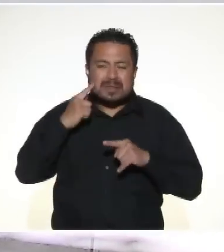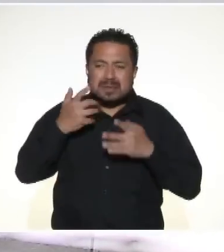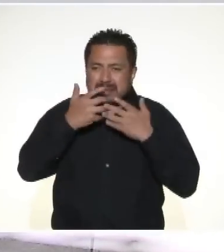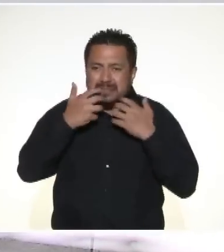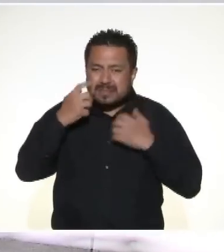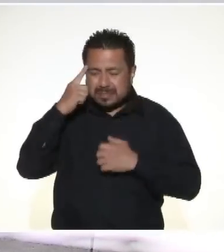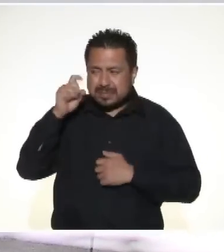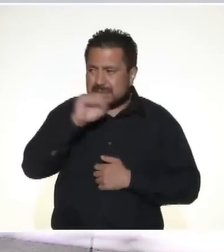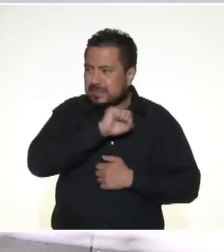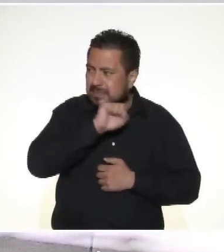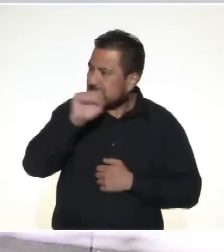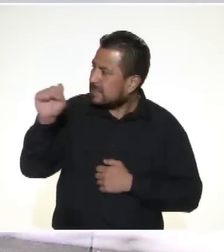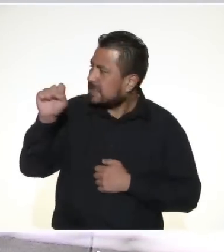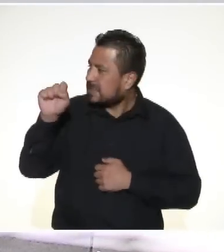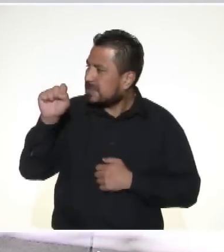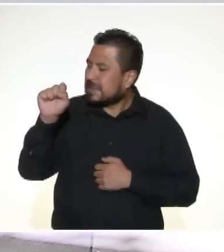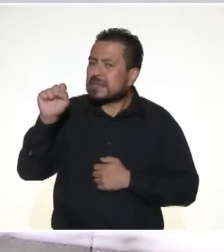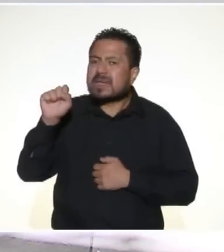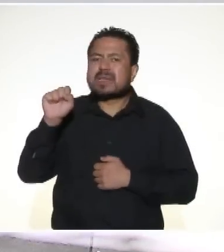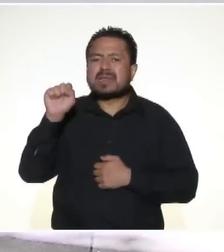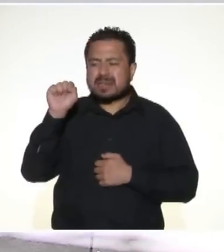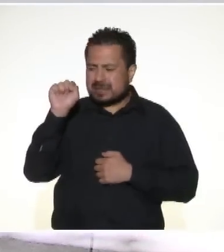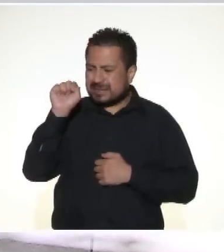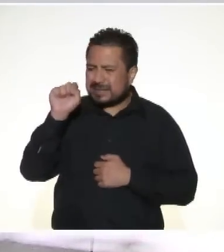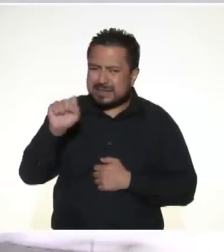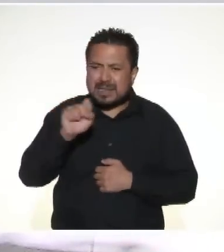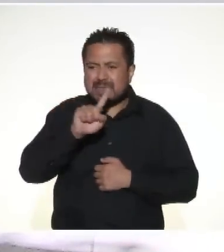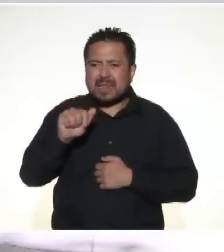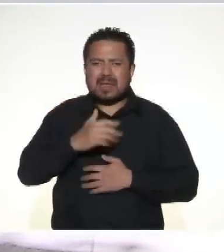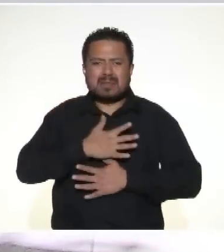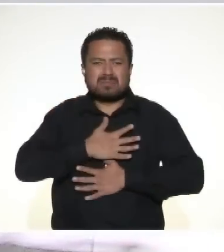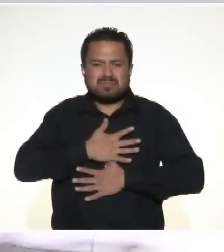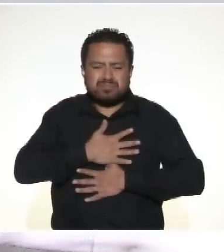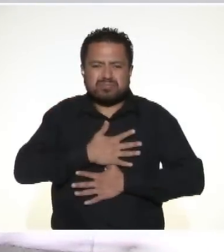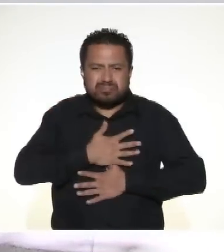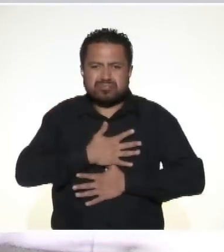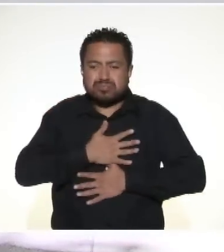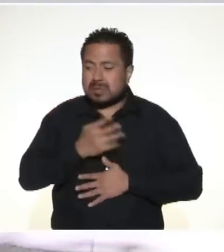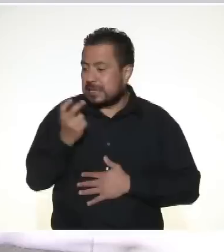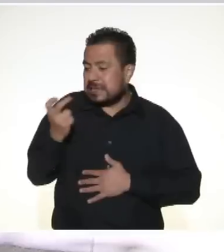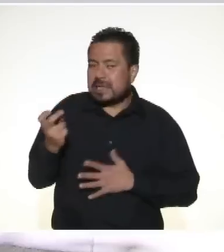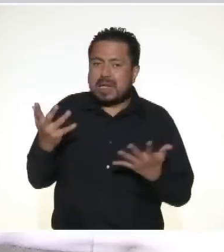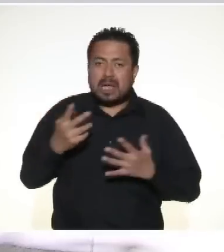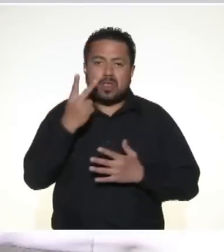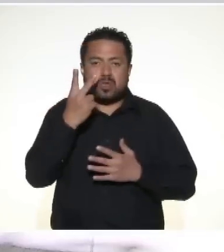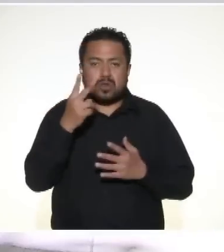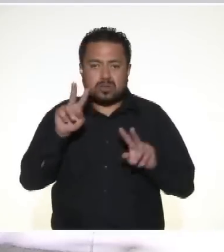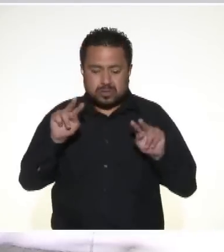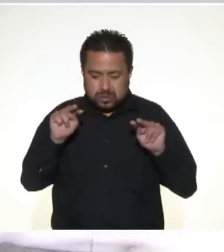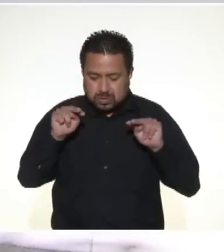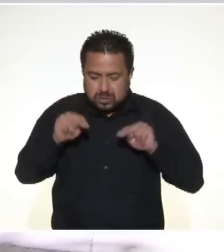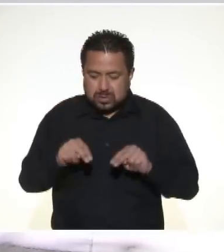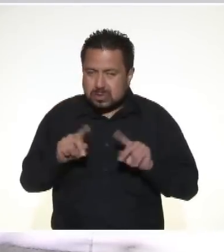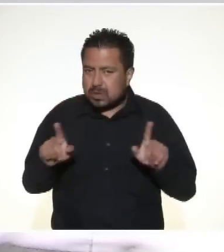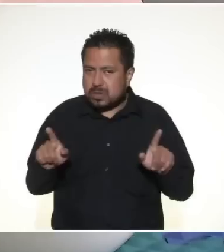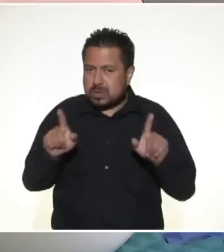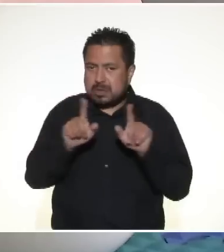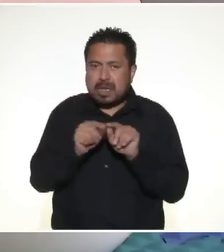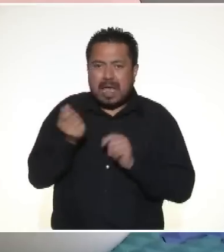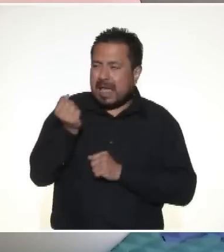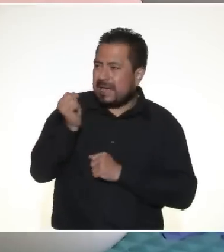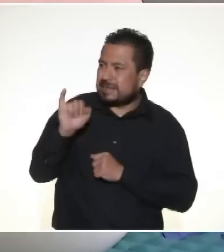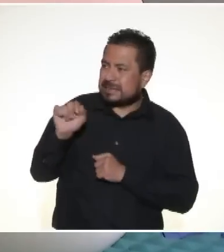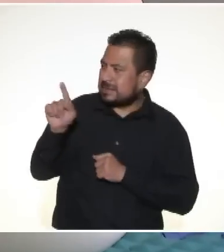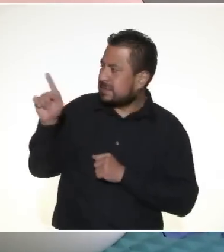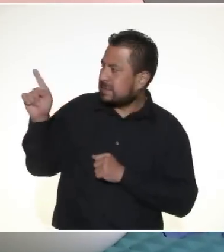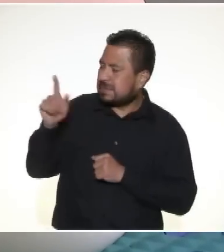la cabeza y elevando el mentón, y vamos a iniciar con compresiones torácicas. Estas las vamos a realizar con 2 dedos, de esta manera, en el centro del